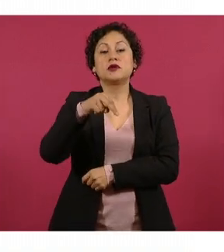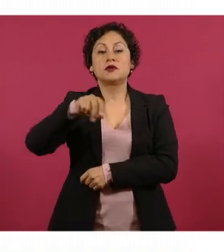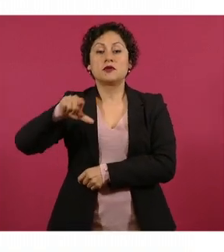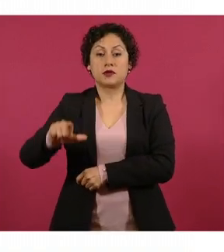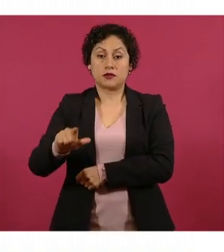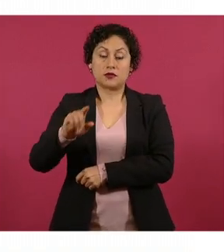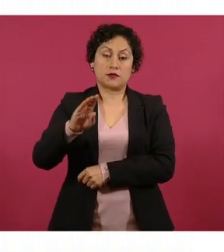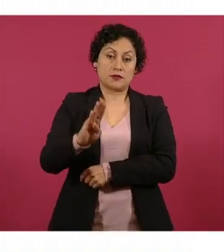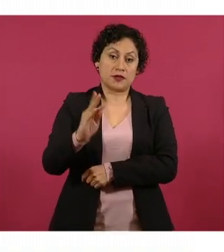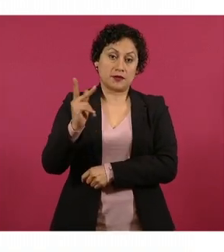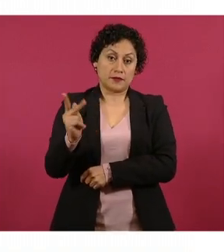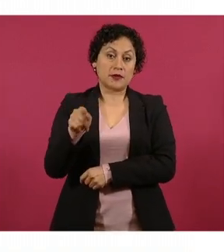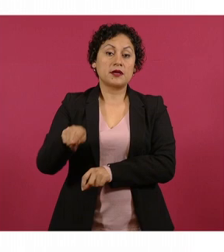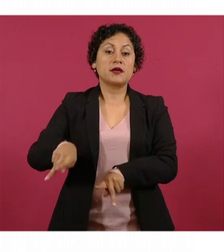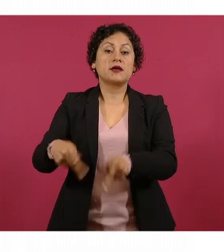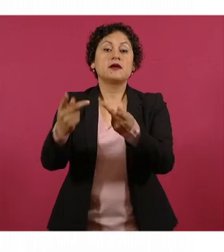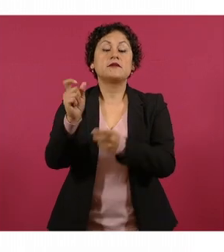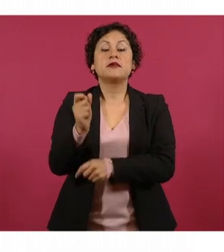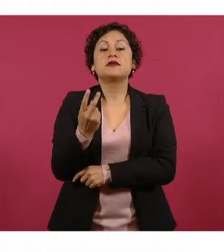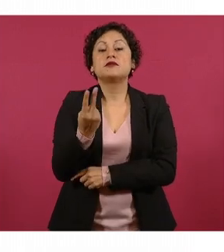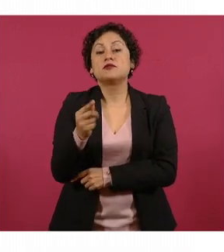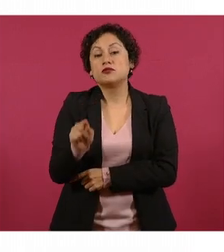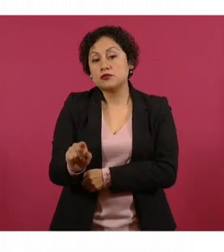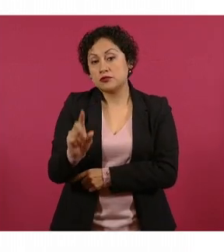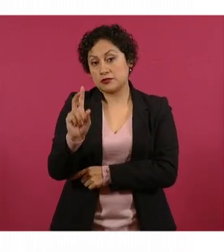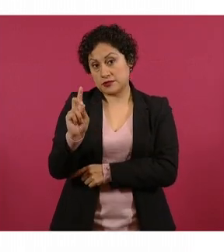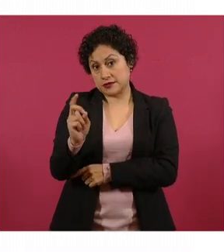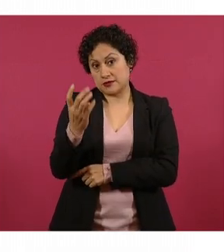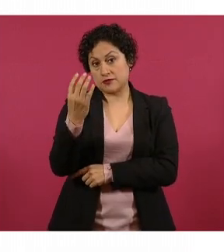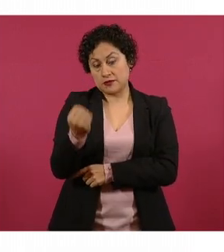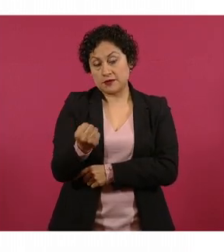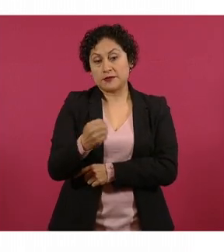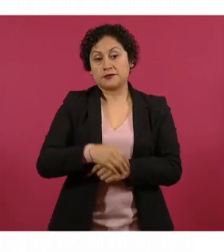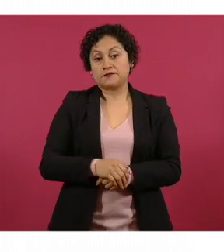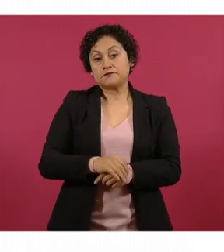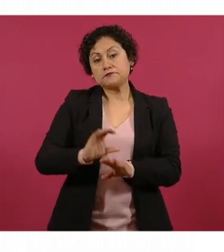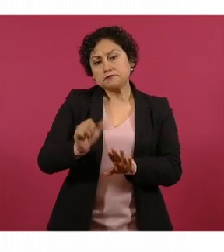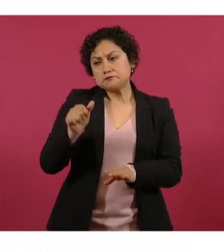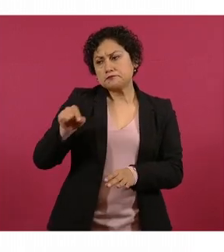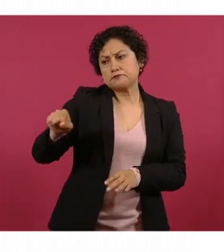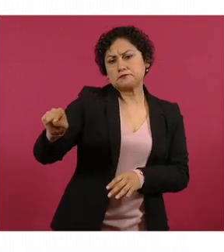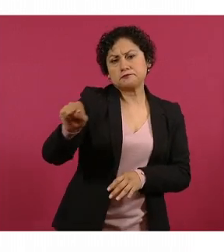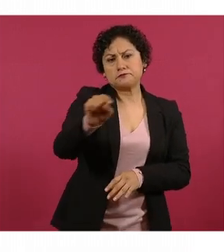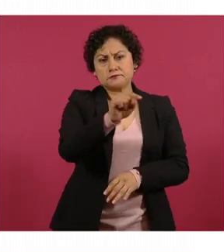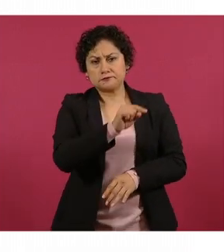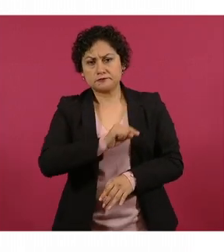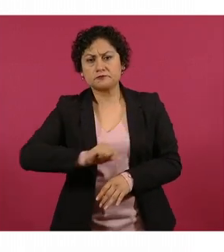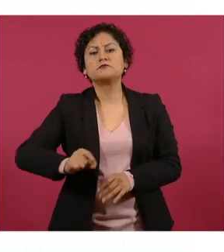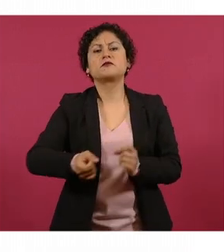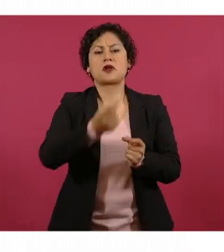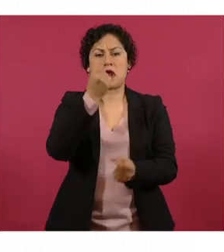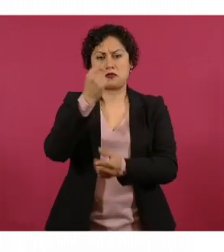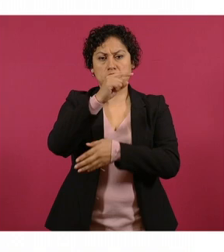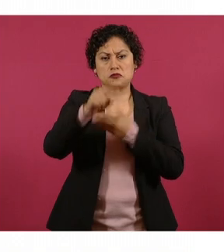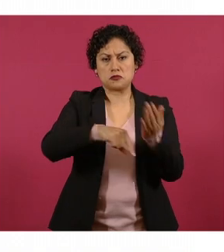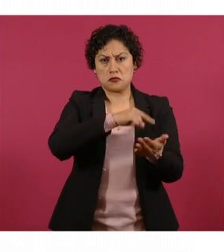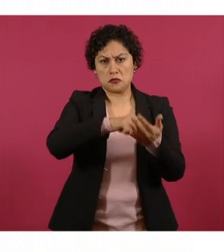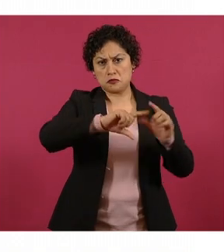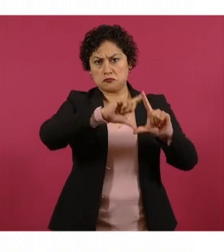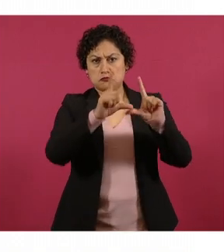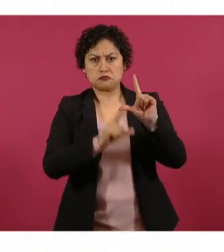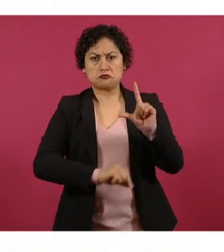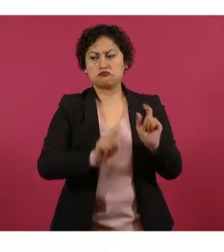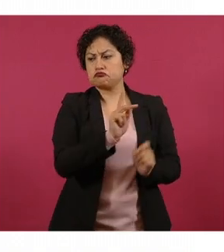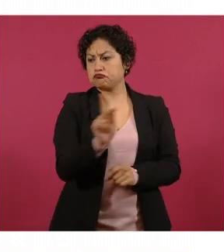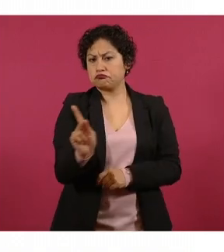los Garza, en 22 pesos con 39 centavos. Entre otros lugares, en varias partes del país, con precios